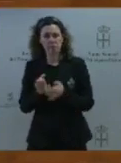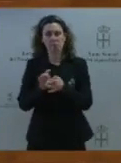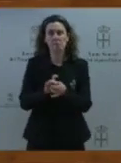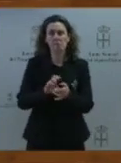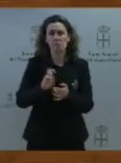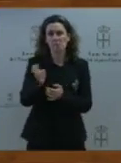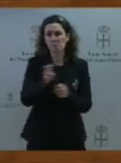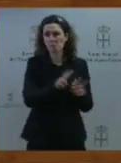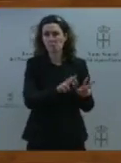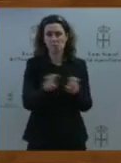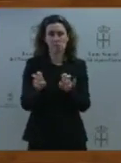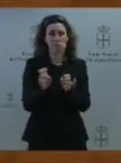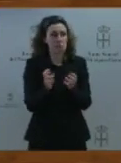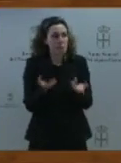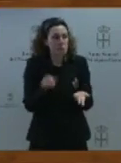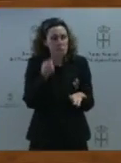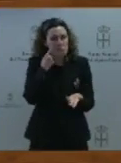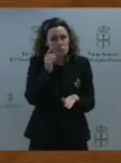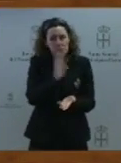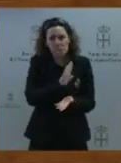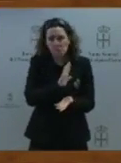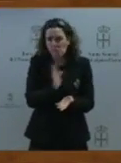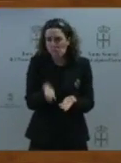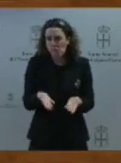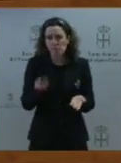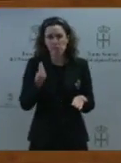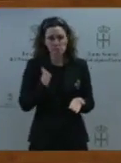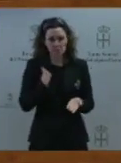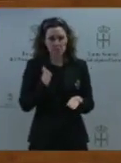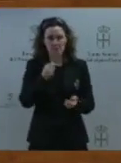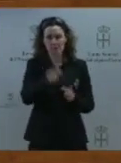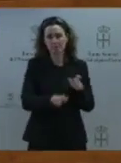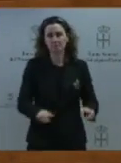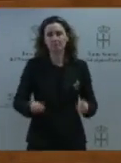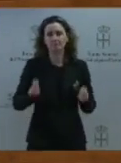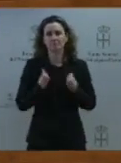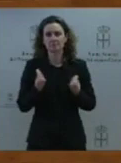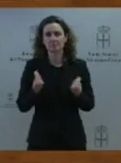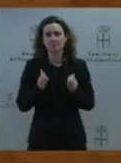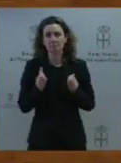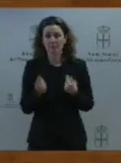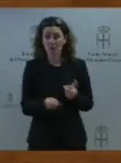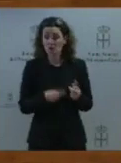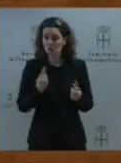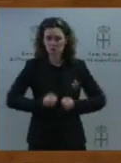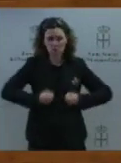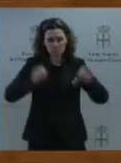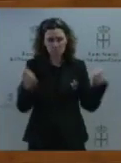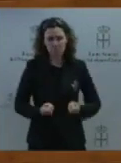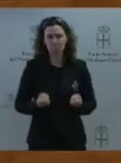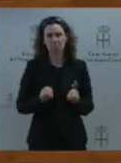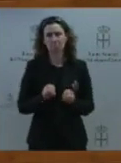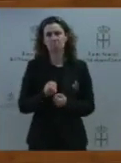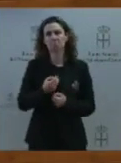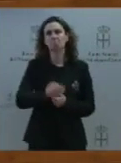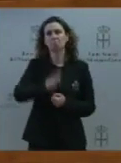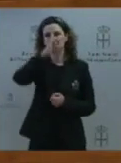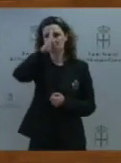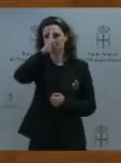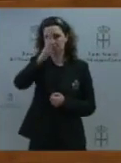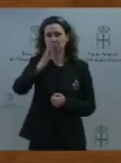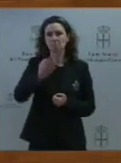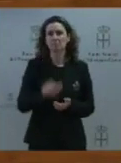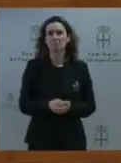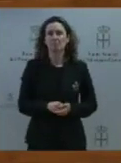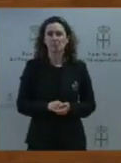positivo para los ciudadanos y ciudadanas nos vamos a mantener en la misma posición y firmes y esto se lo digo se lo dice